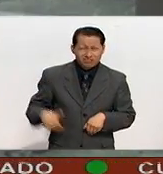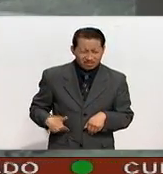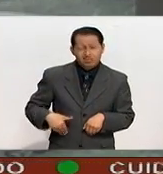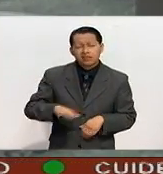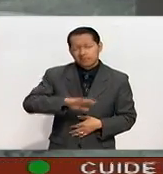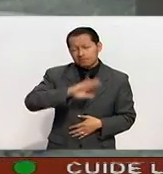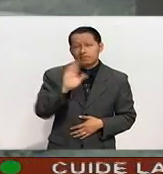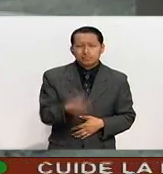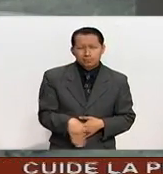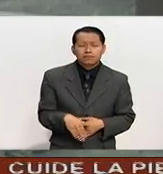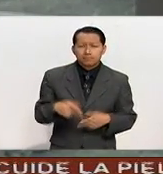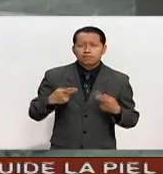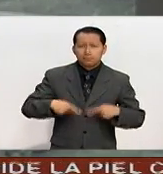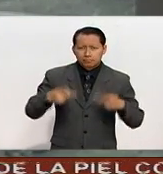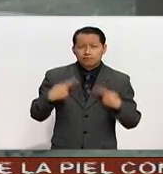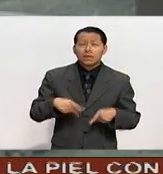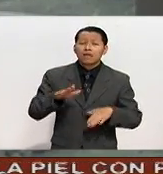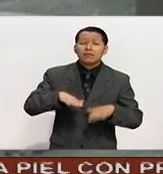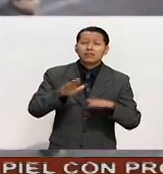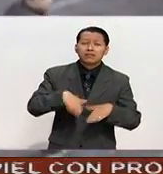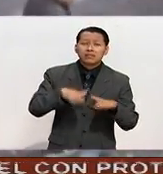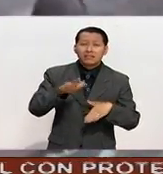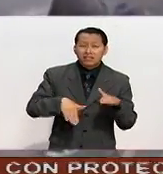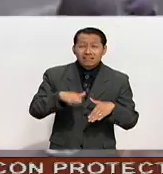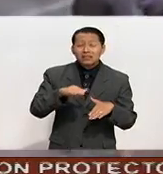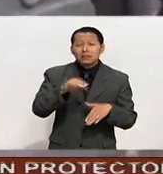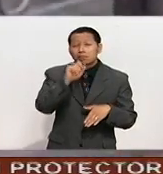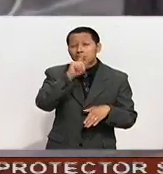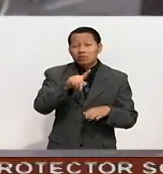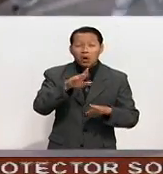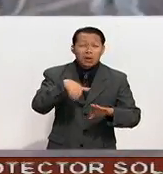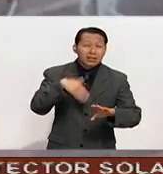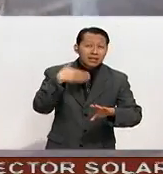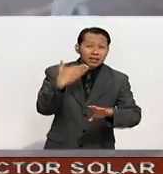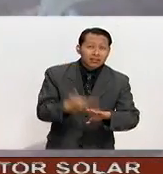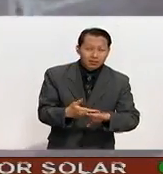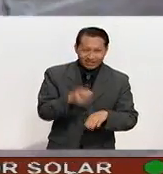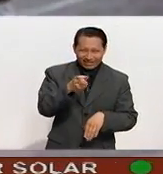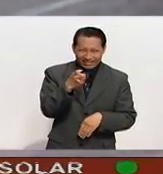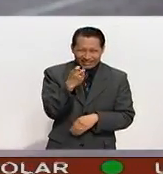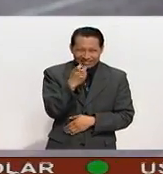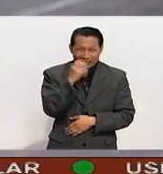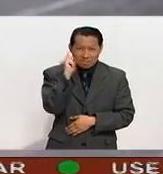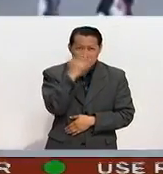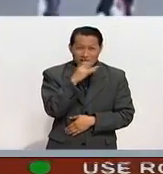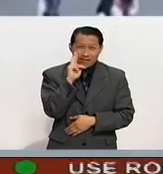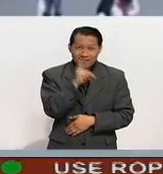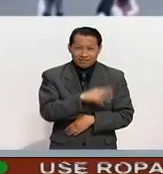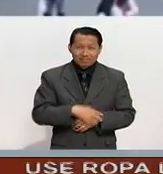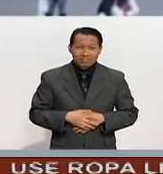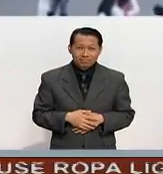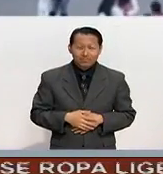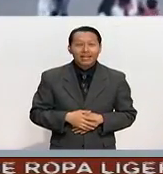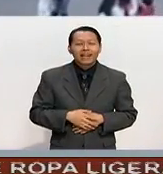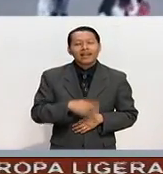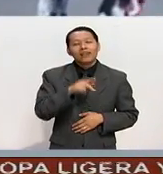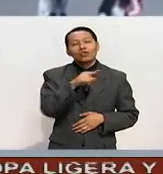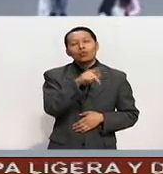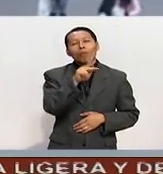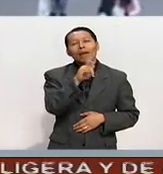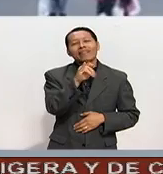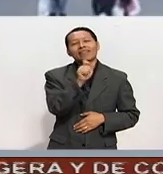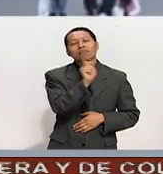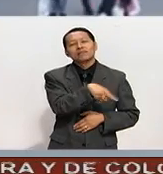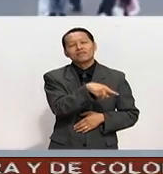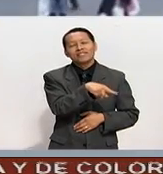tenido las personas, se han caído a estanques, estas imágenes lo revelan. Mira, ahí estás, Pati. Sí, no, sí. perdón. No, yo no,